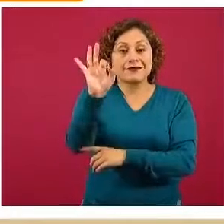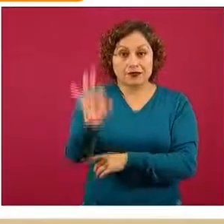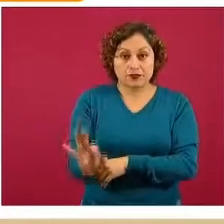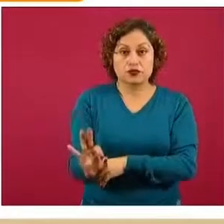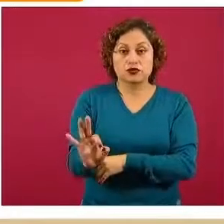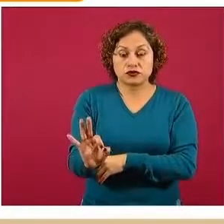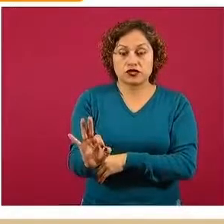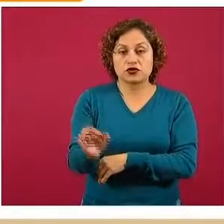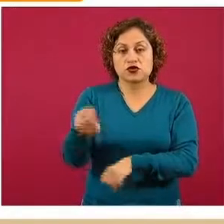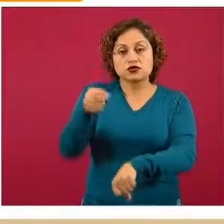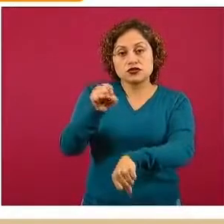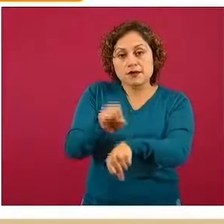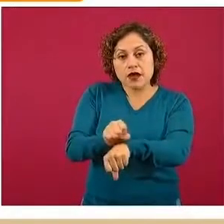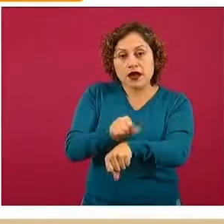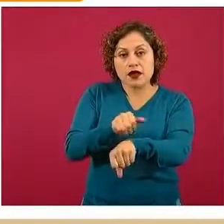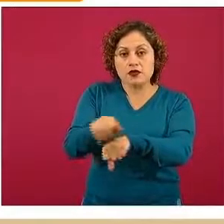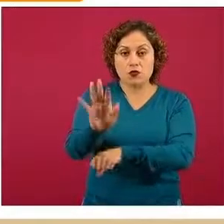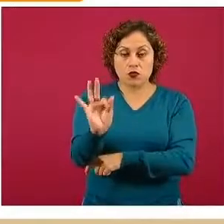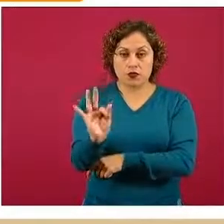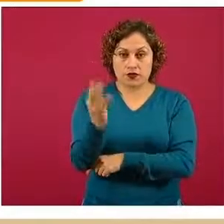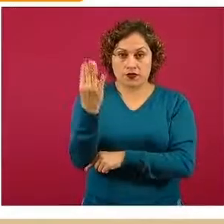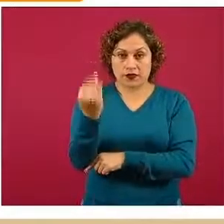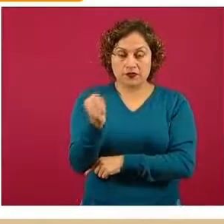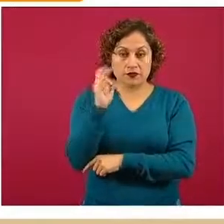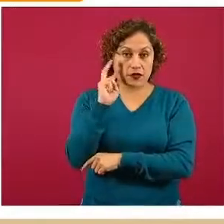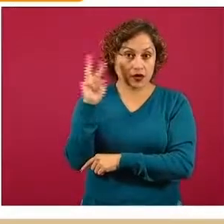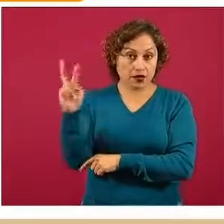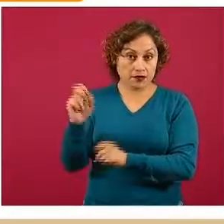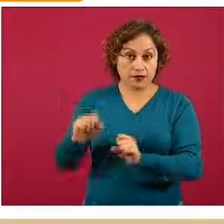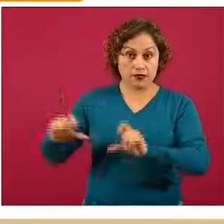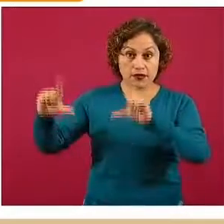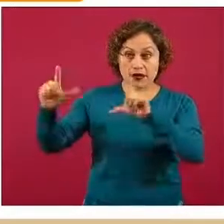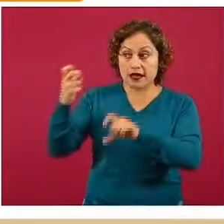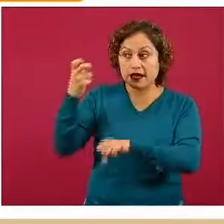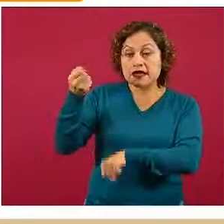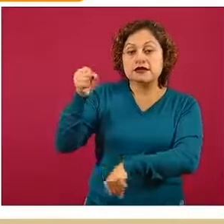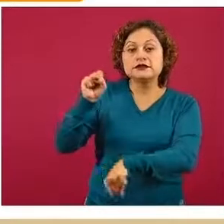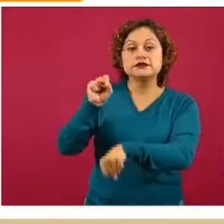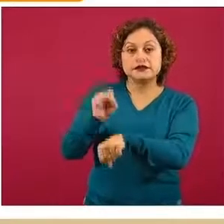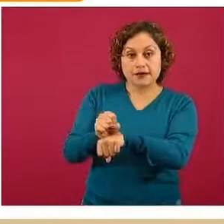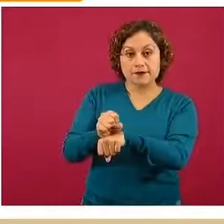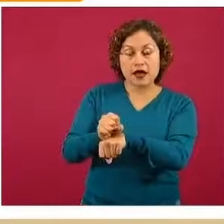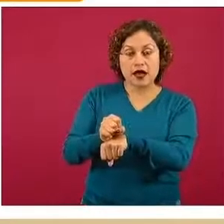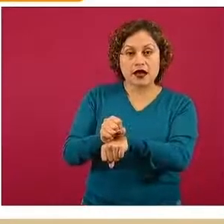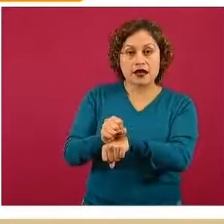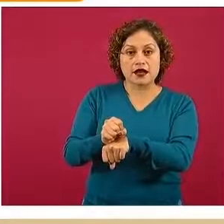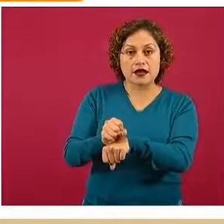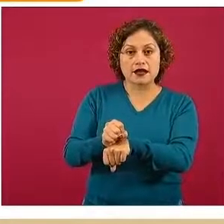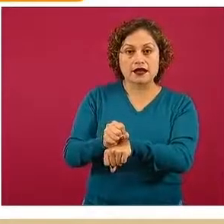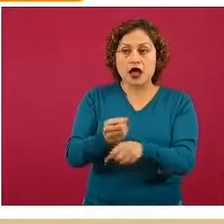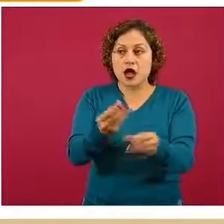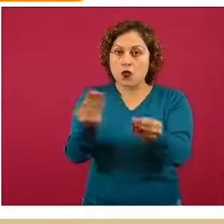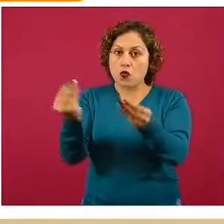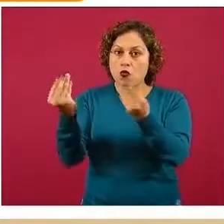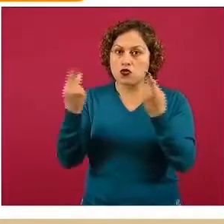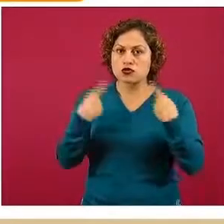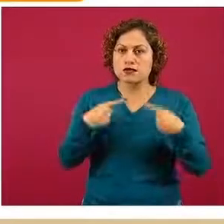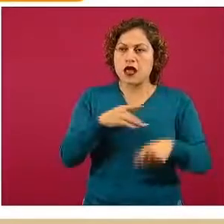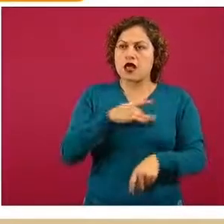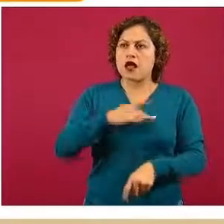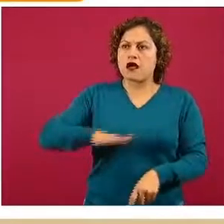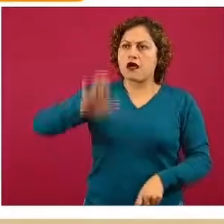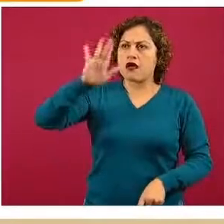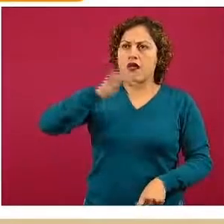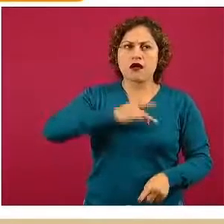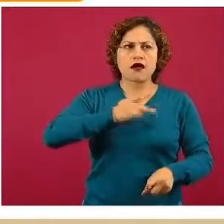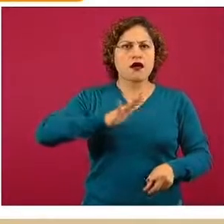la semana 49, que como pueden ver en la gráfica es además la semana en la que más casos sospechosos se han notificado